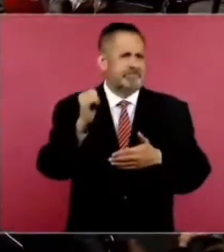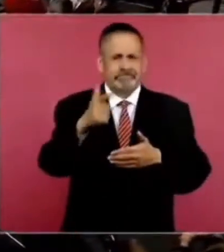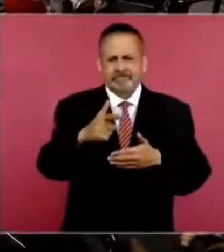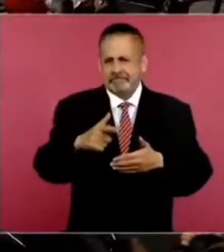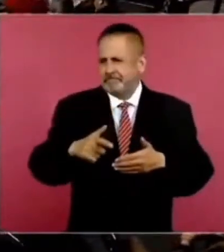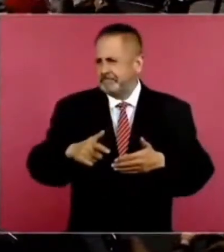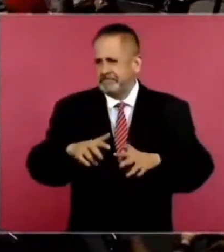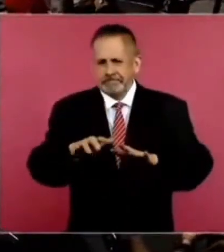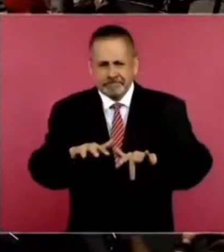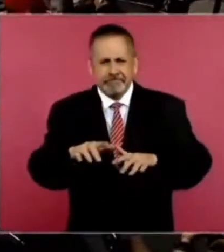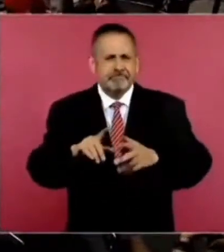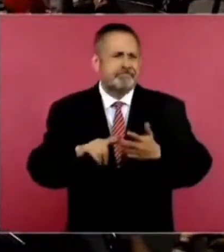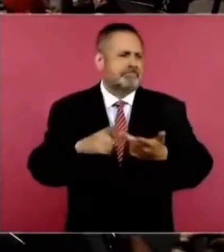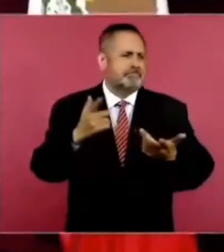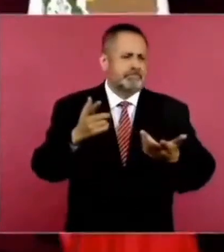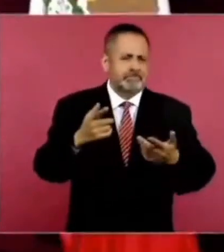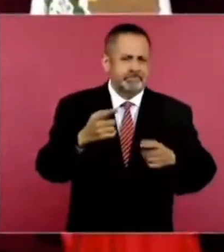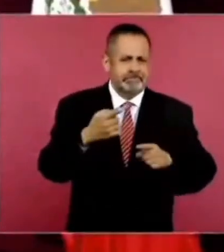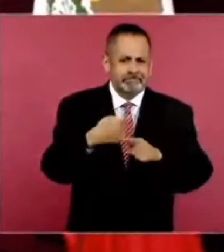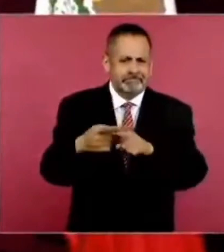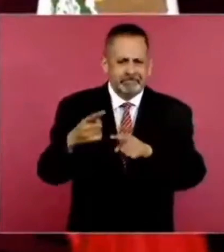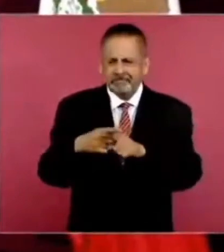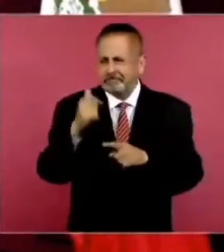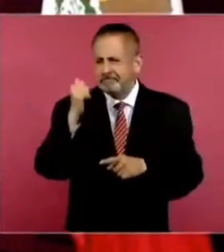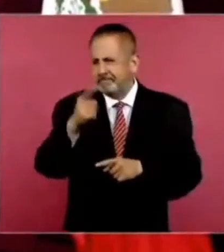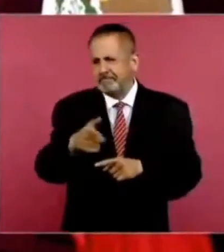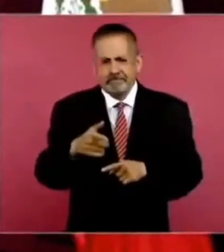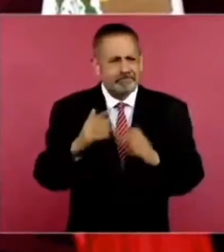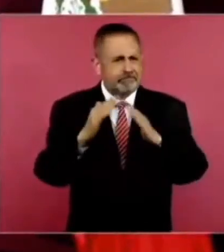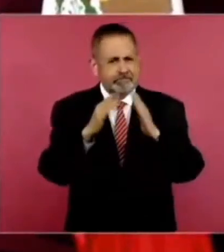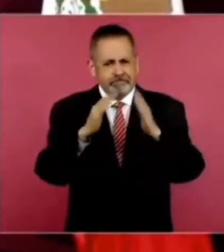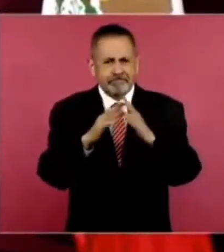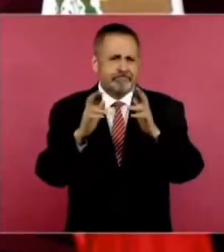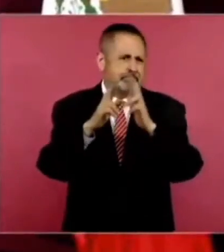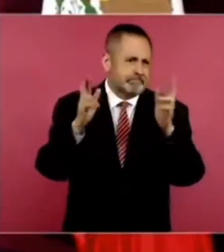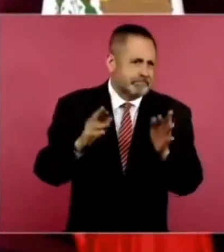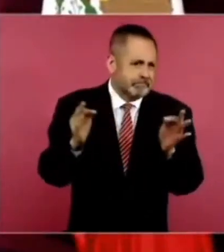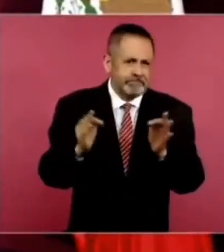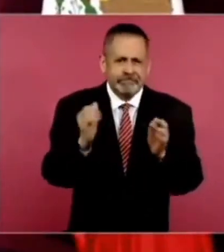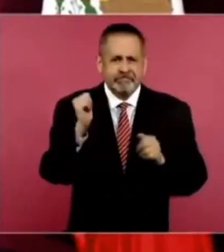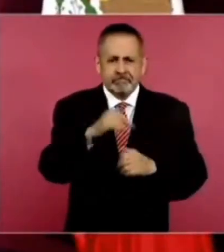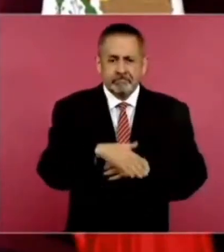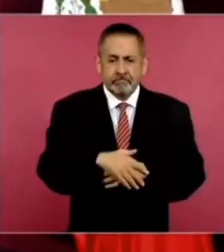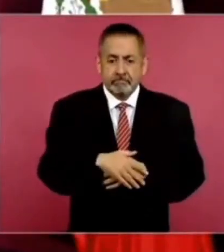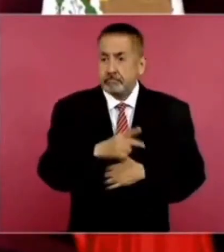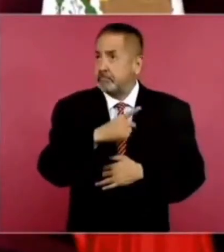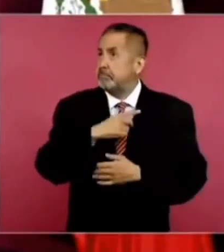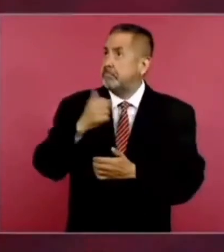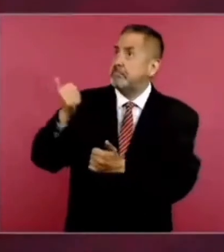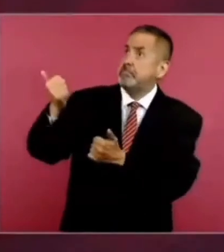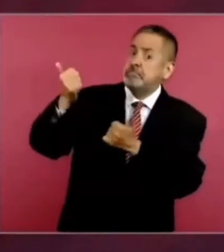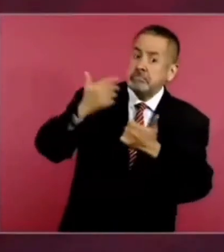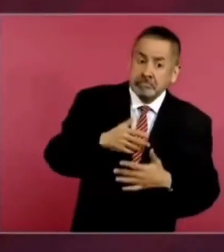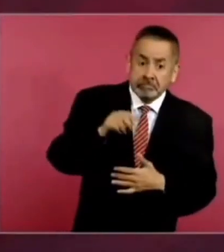para poder tener un electrodoméstico había que traerlo de Asia.